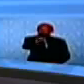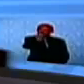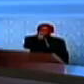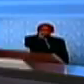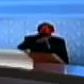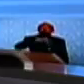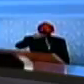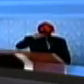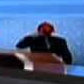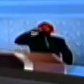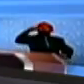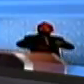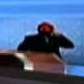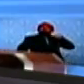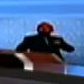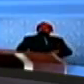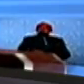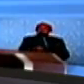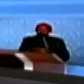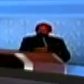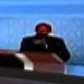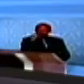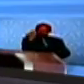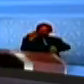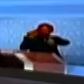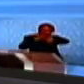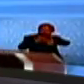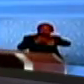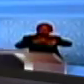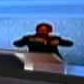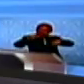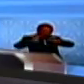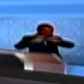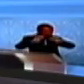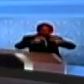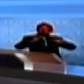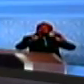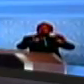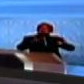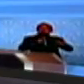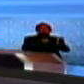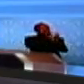o están tratando de casarlo, adiós amigos, ¿no? Adiós amigos.